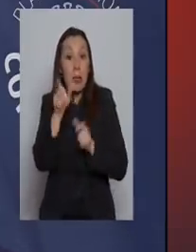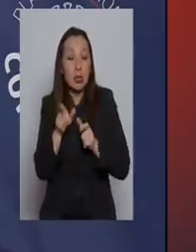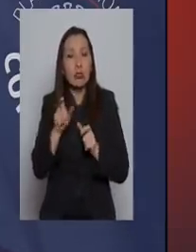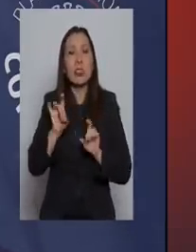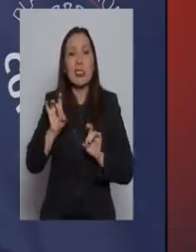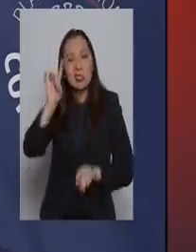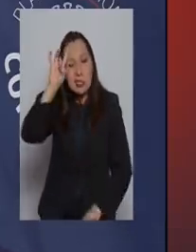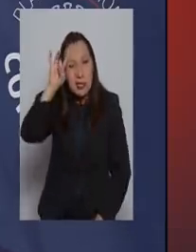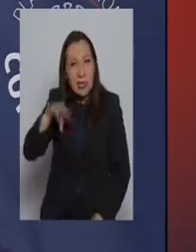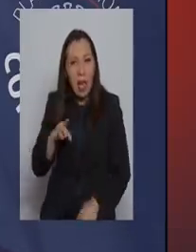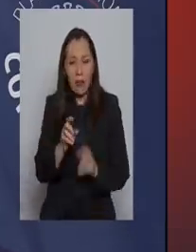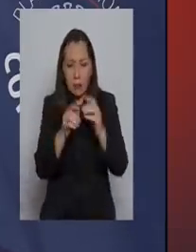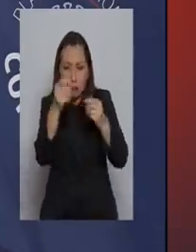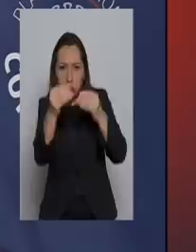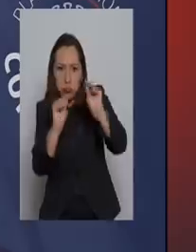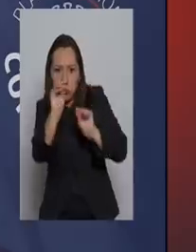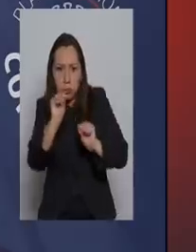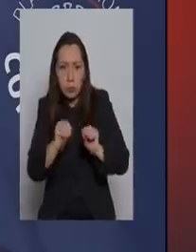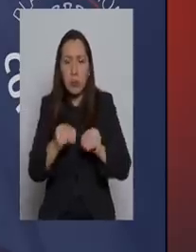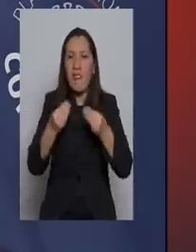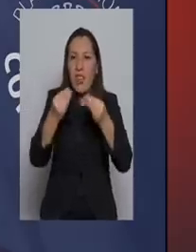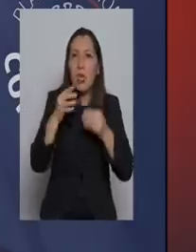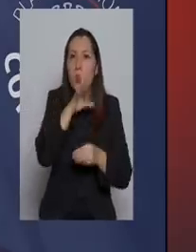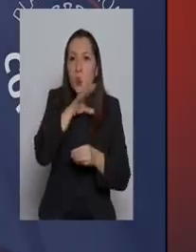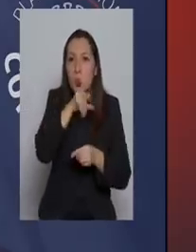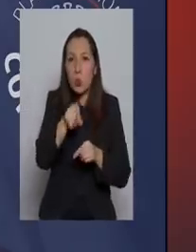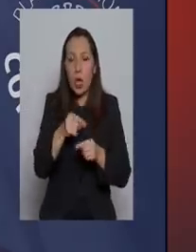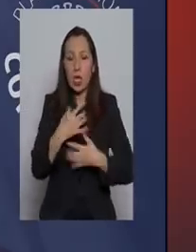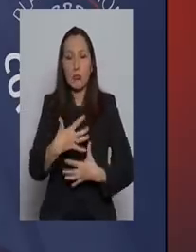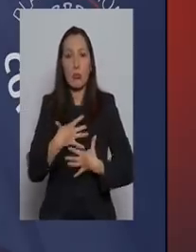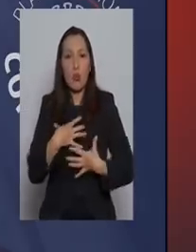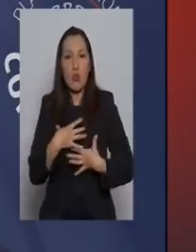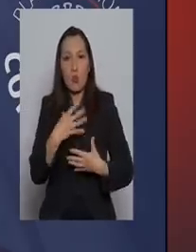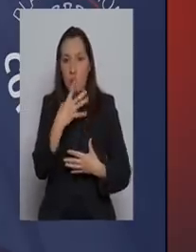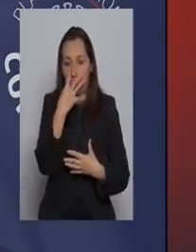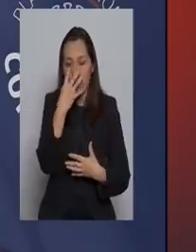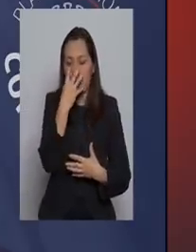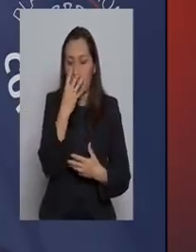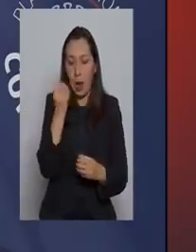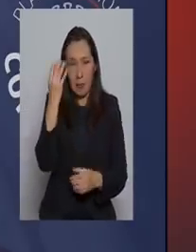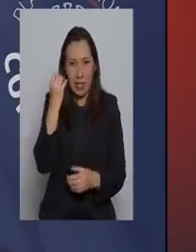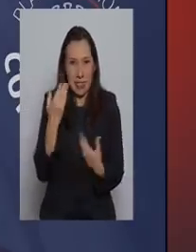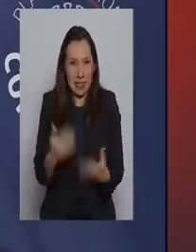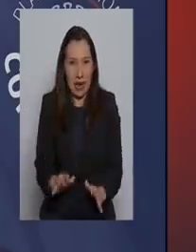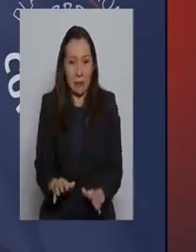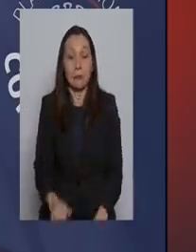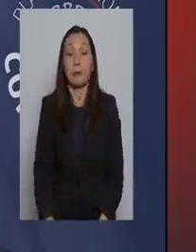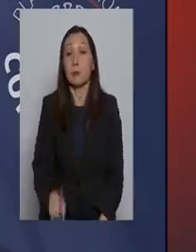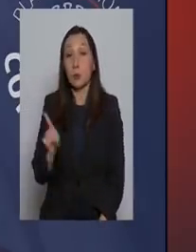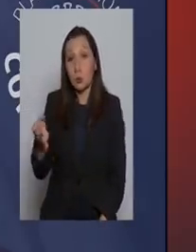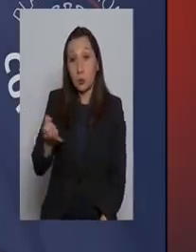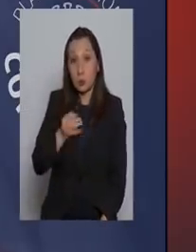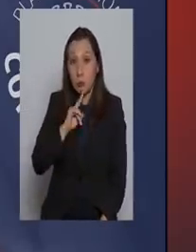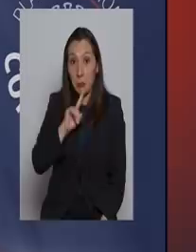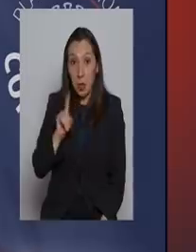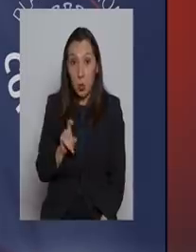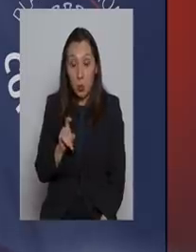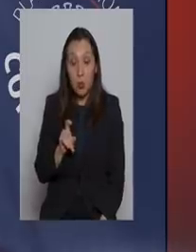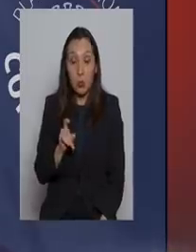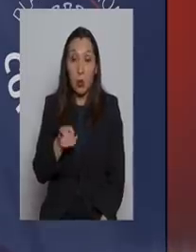humanos que son capaces de hacer bien estas cosas. En el contexto de lo que usted pregunta,